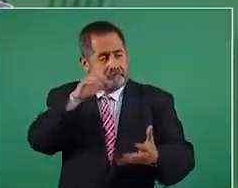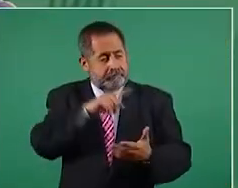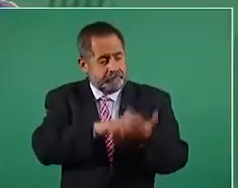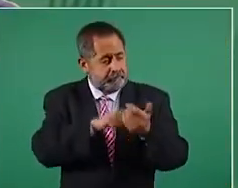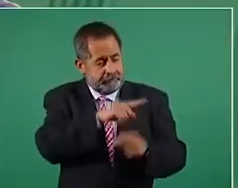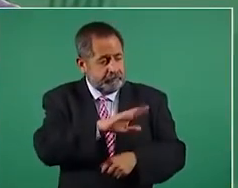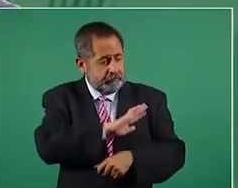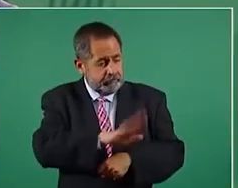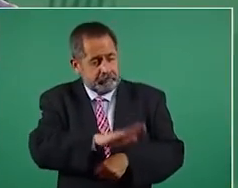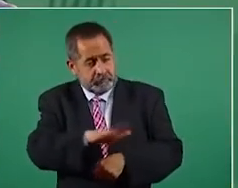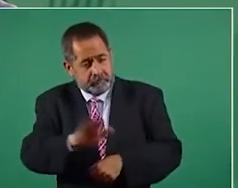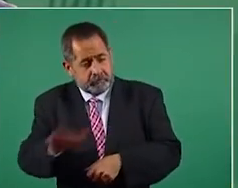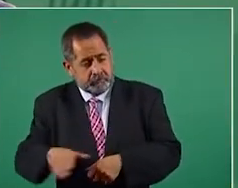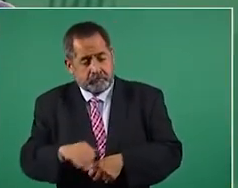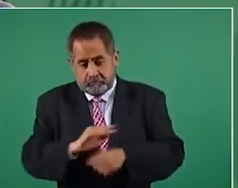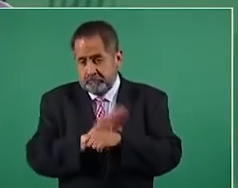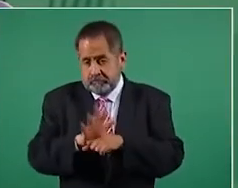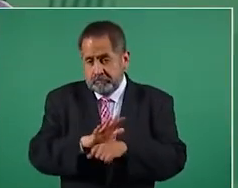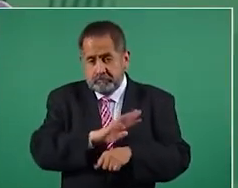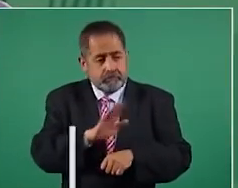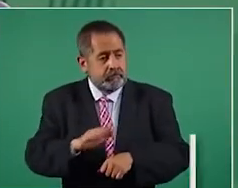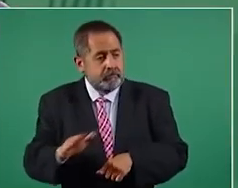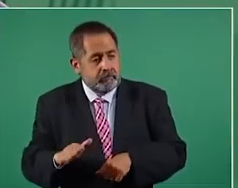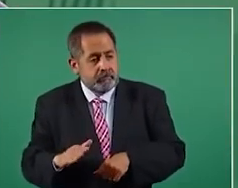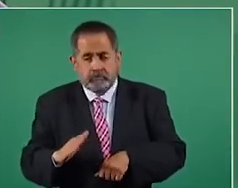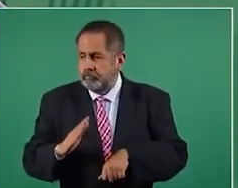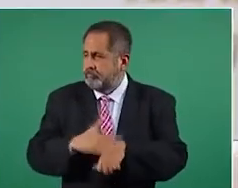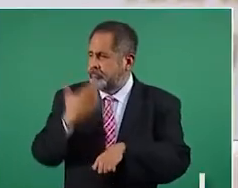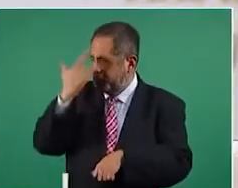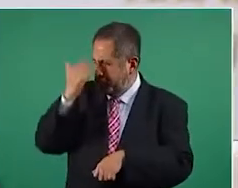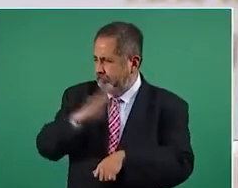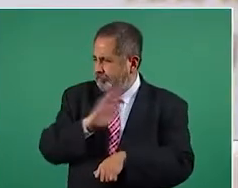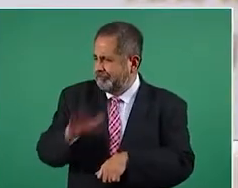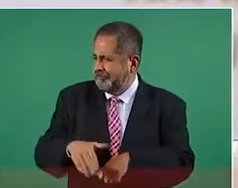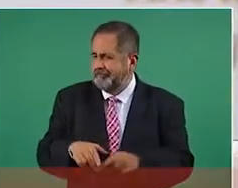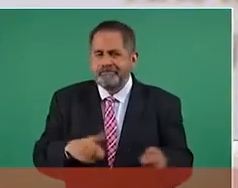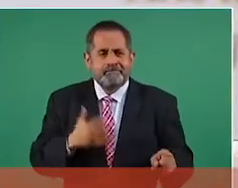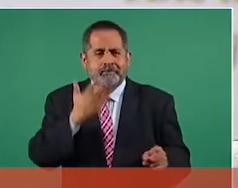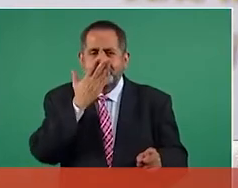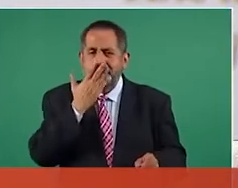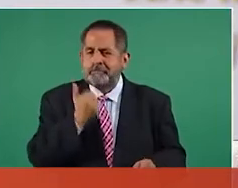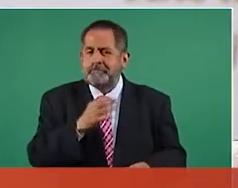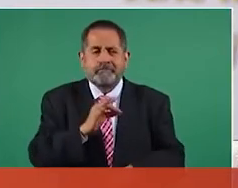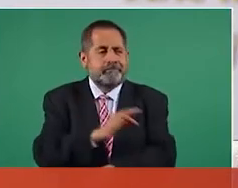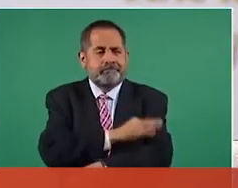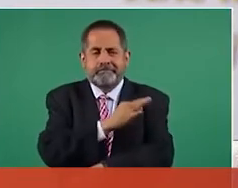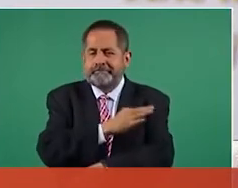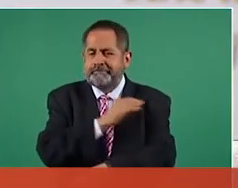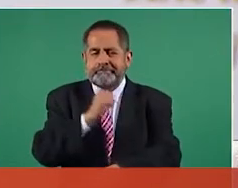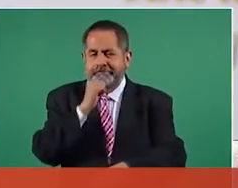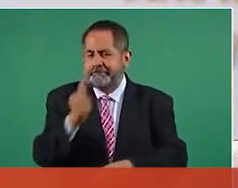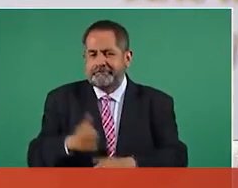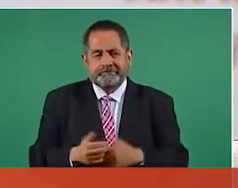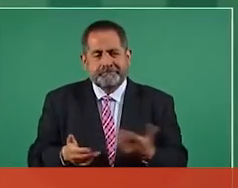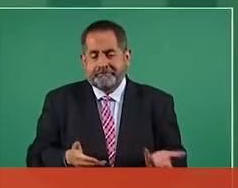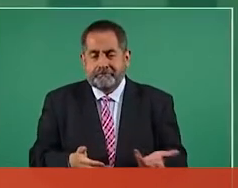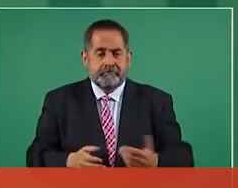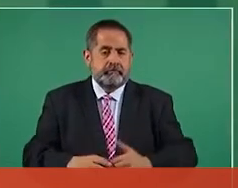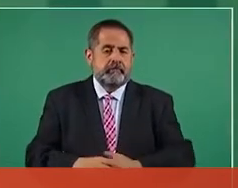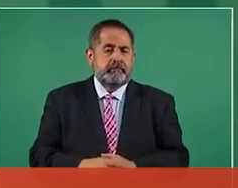Que fallecen por COVID es personas que no han sido